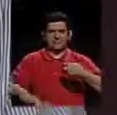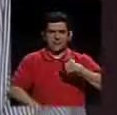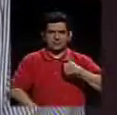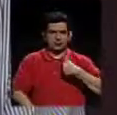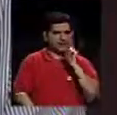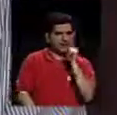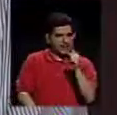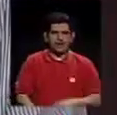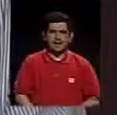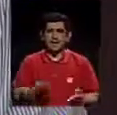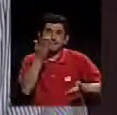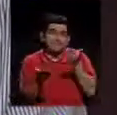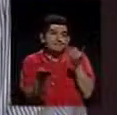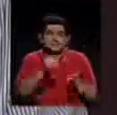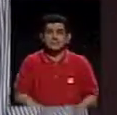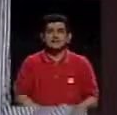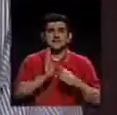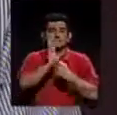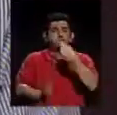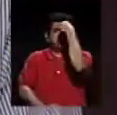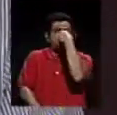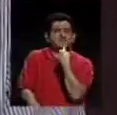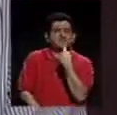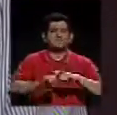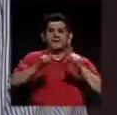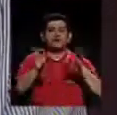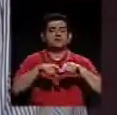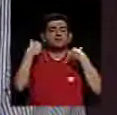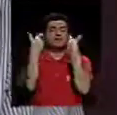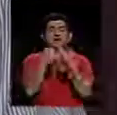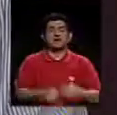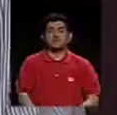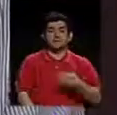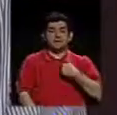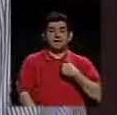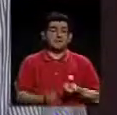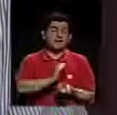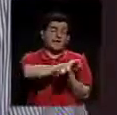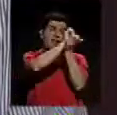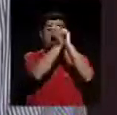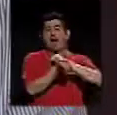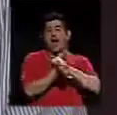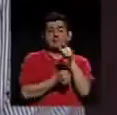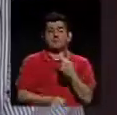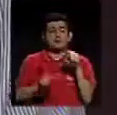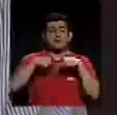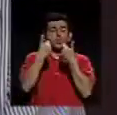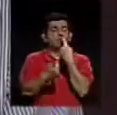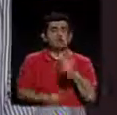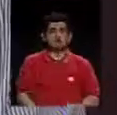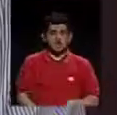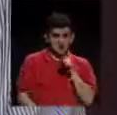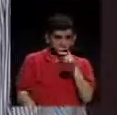hacer un movimiento de presentar su perfil a los diferentes grupos va a recibir a cambio, digamos, que esos grupos le digan, bueno, de acuerdo a